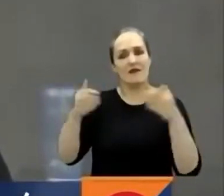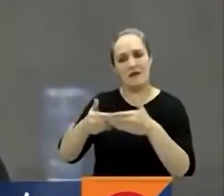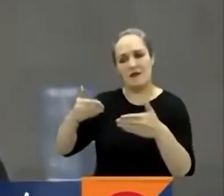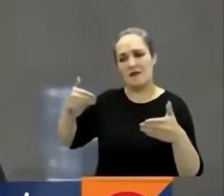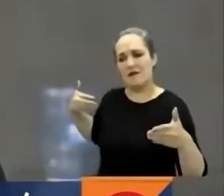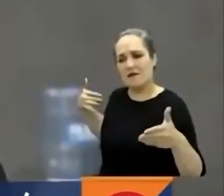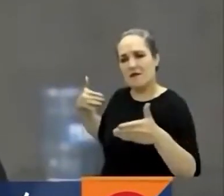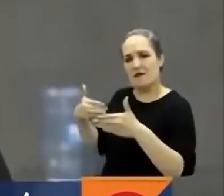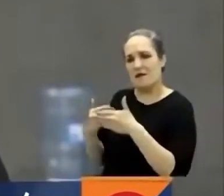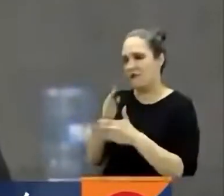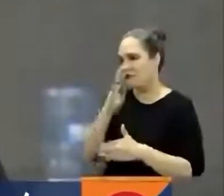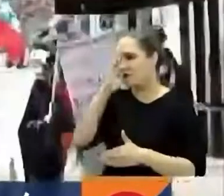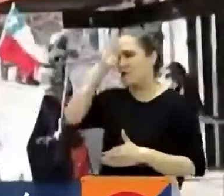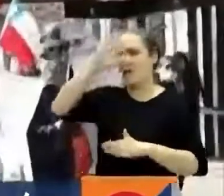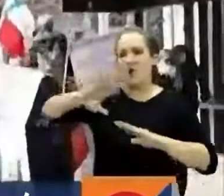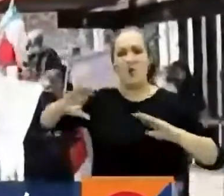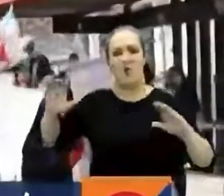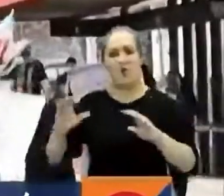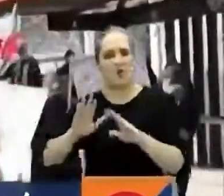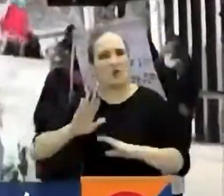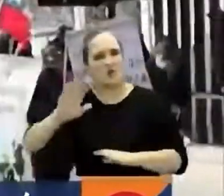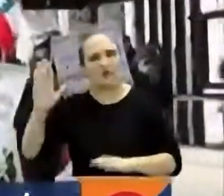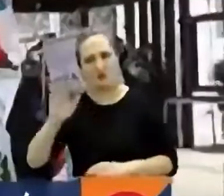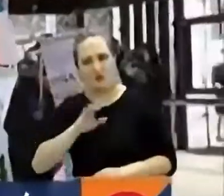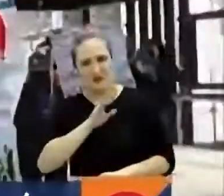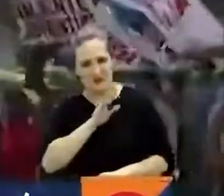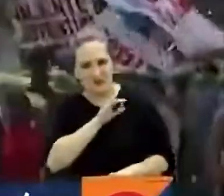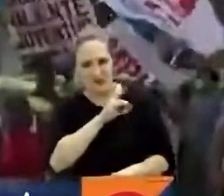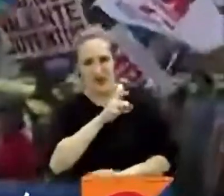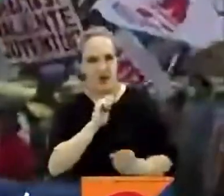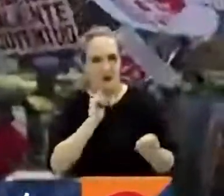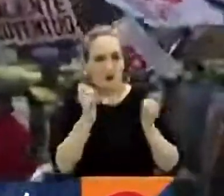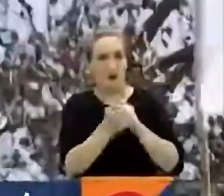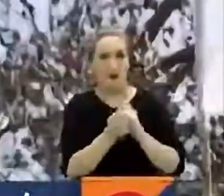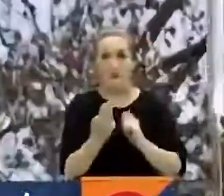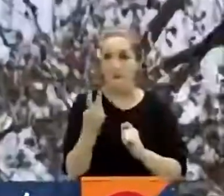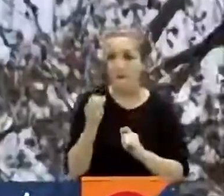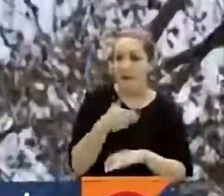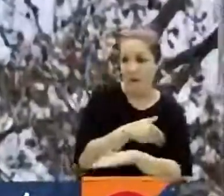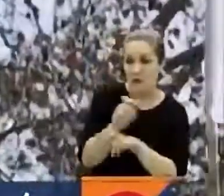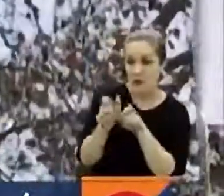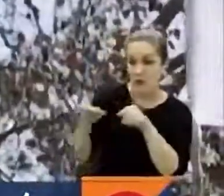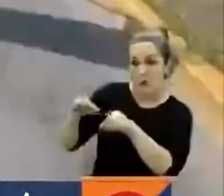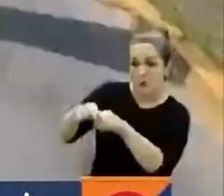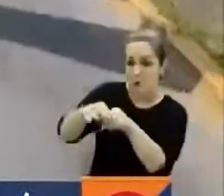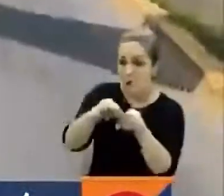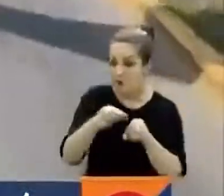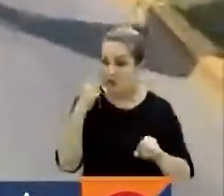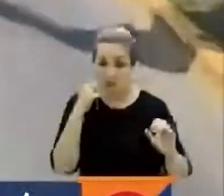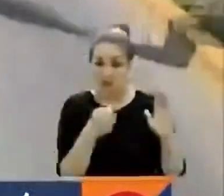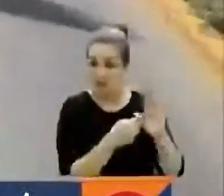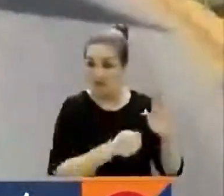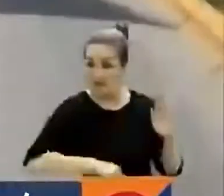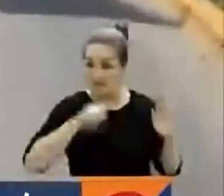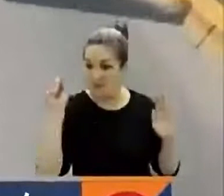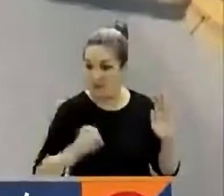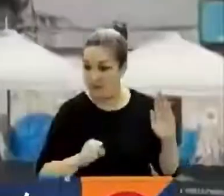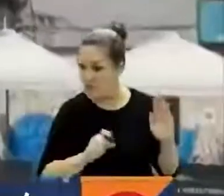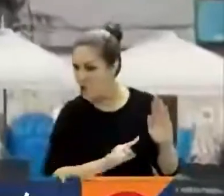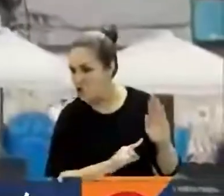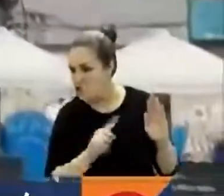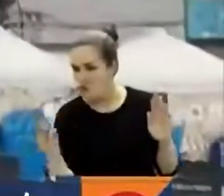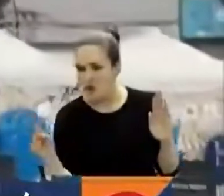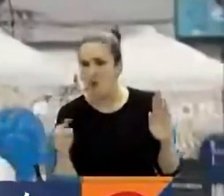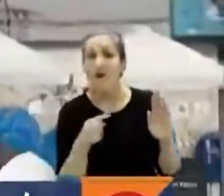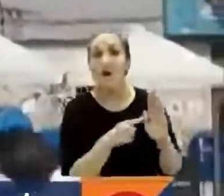tradición republicana chilena. Al voto de más de 15 millones de personas se encomienda el destino de este nuevo compendio de reglas de juego, pactadas